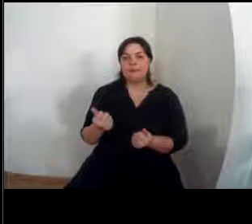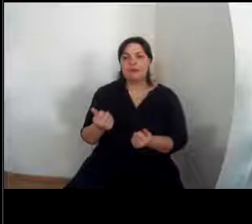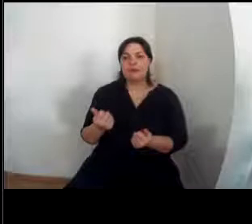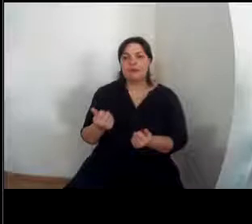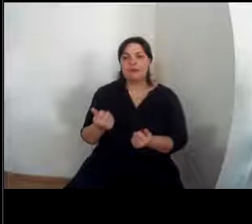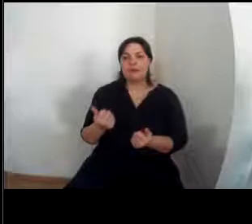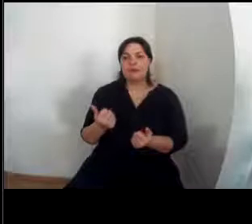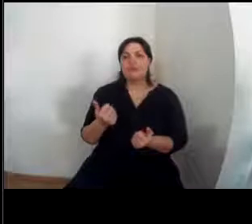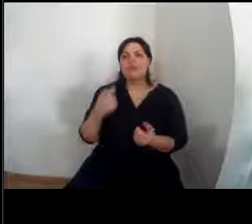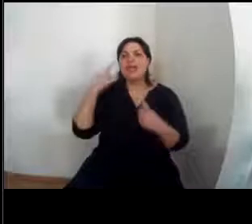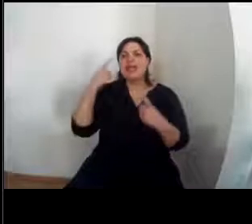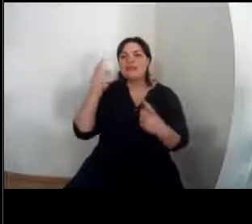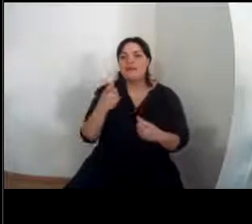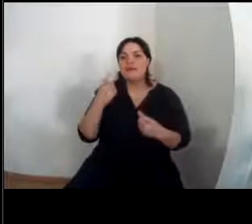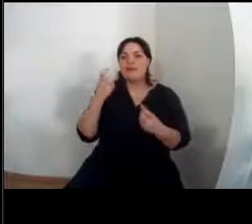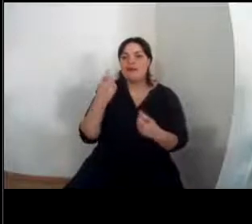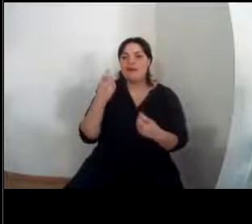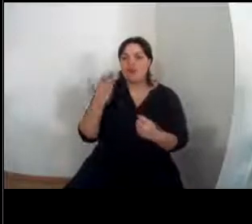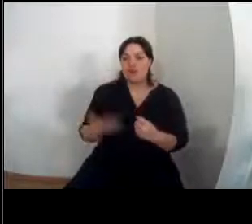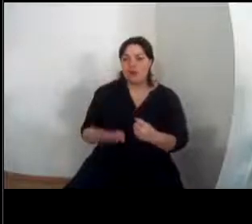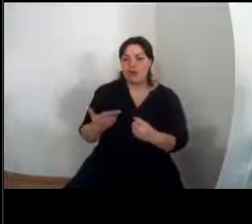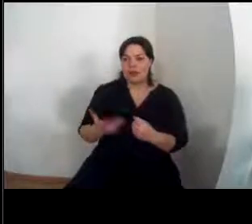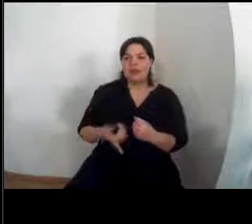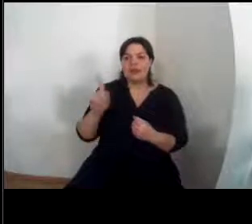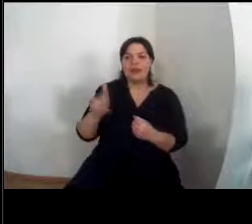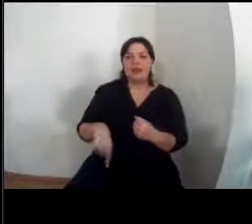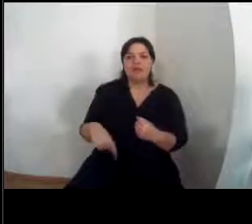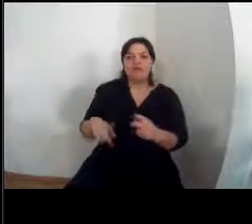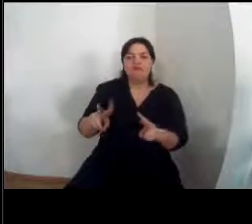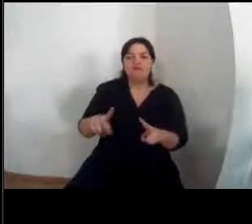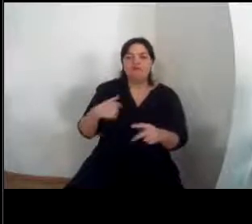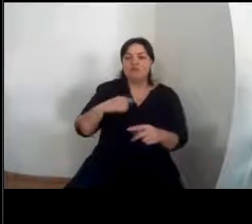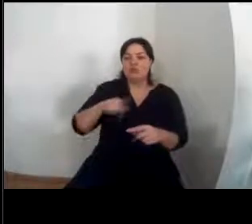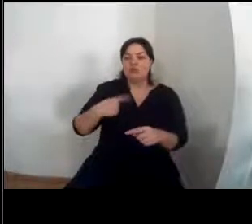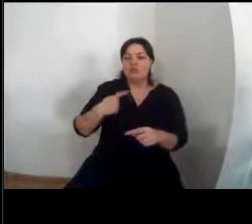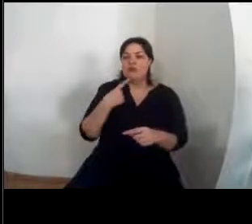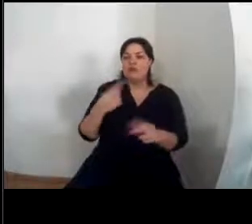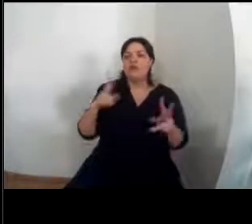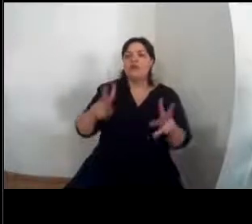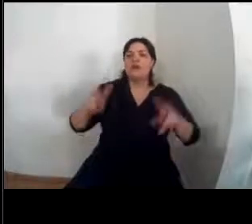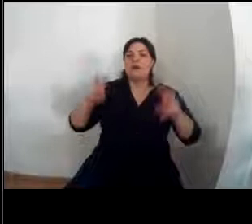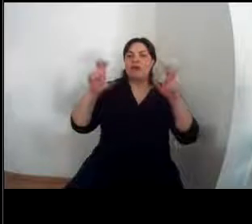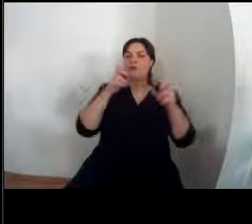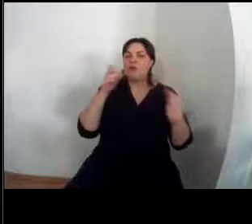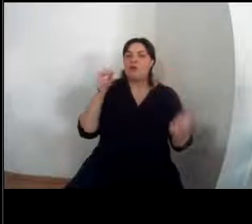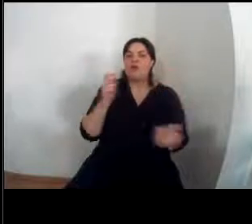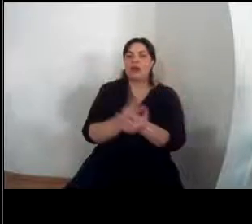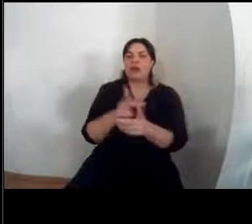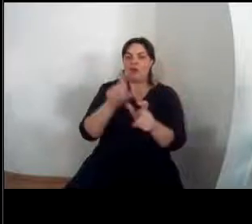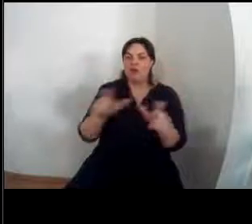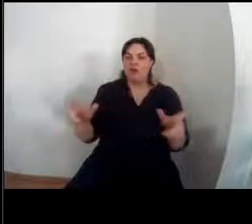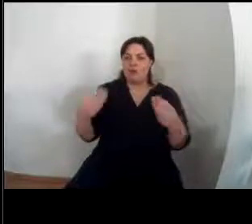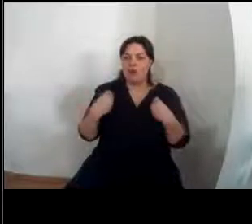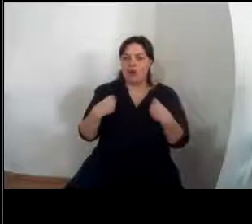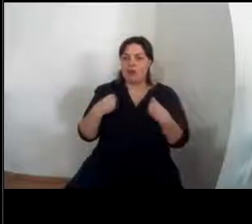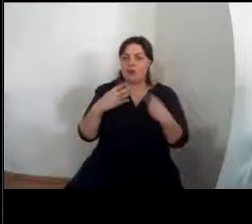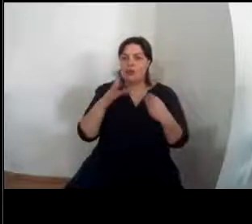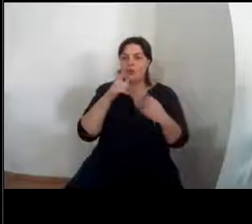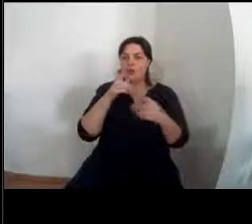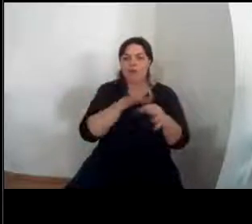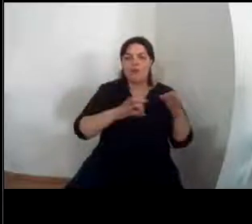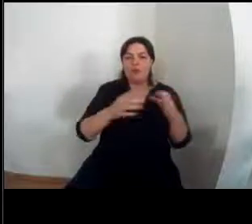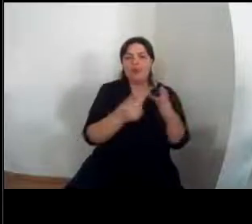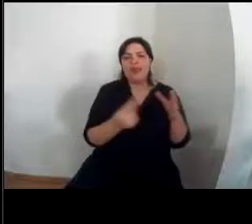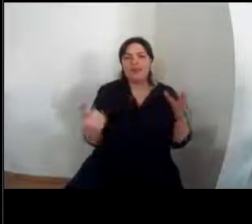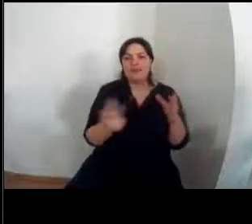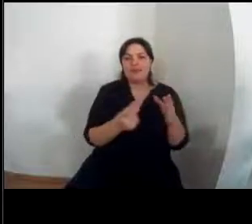bastante importante, y por qué no decirlo, incluso novedoso, en ese reto demográfico, en esa lucha contra la despoblación, que va más